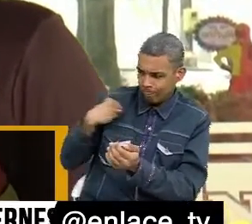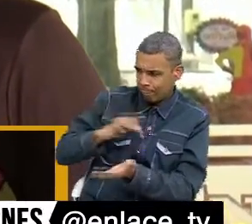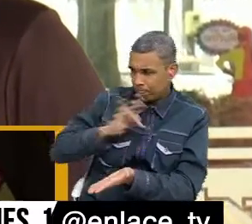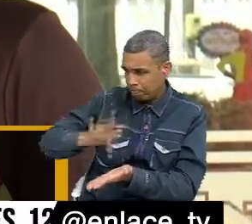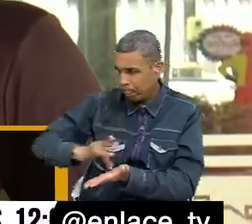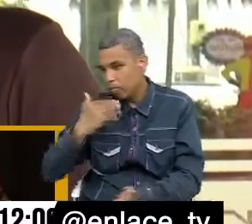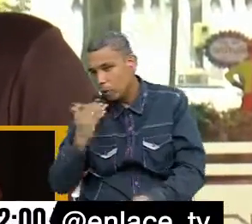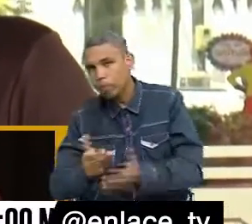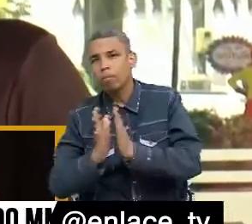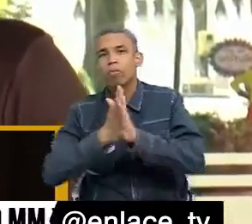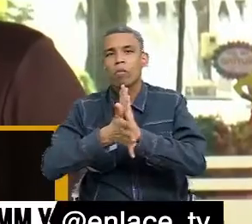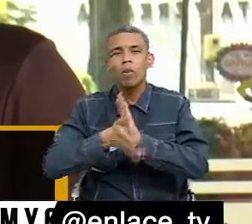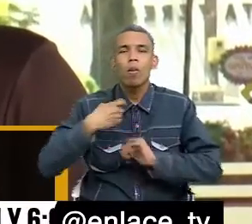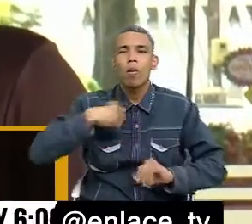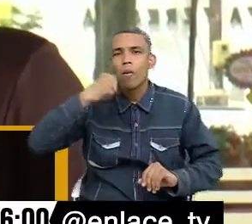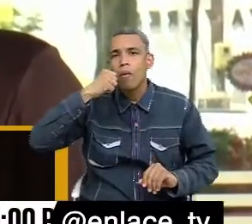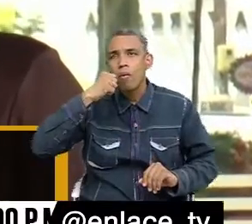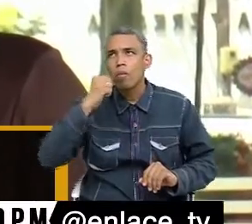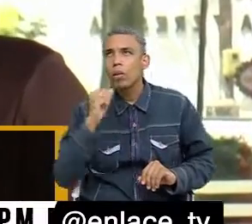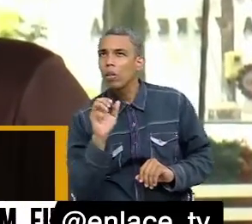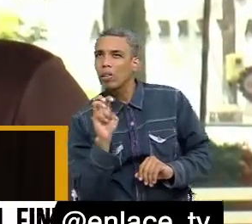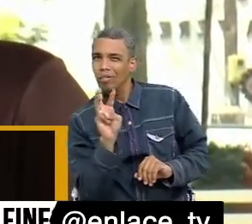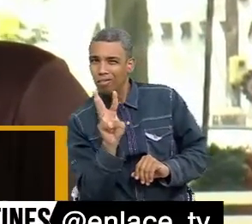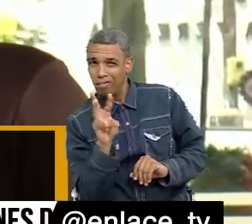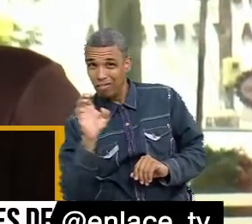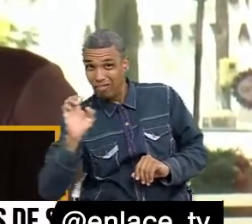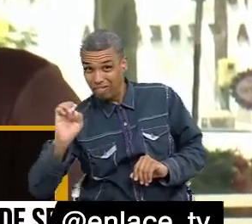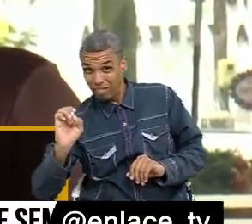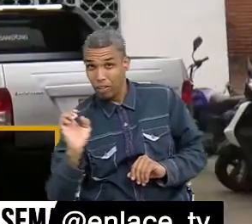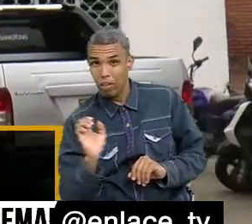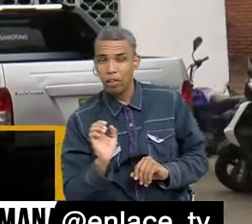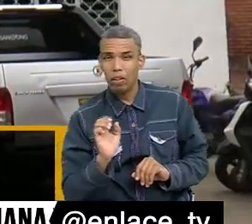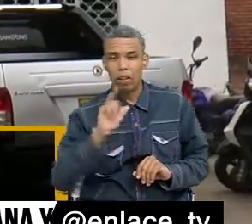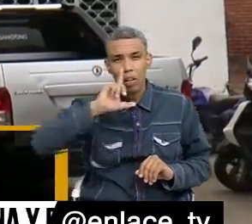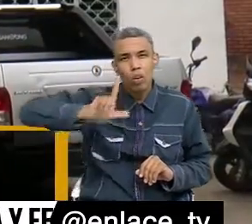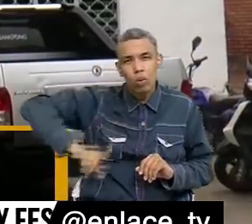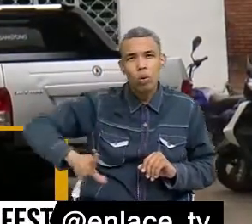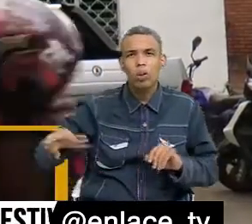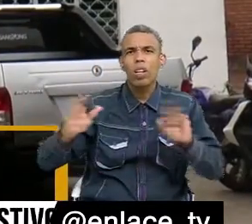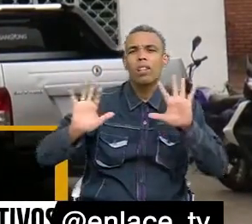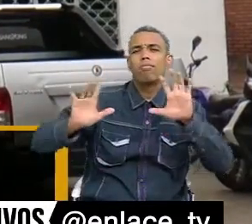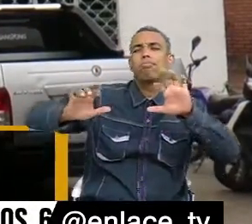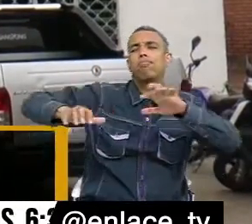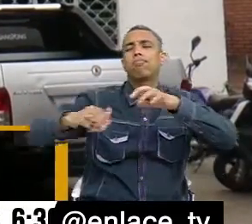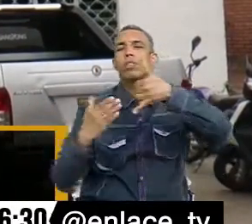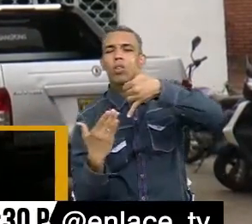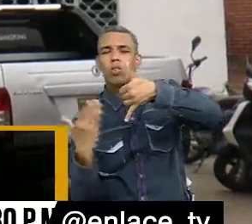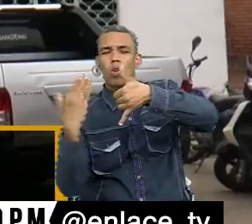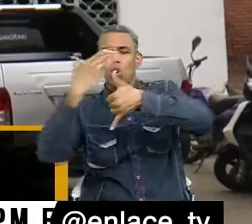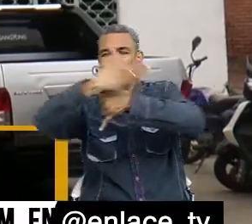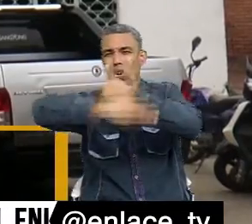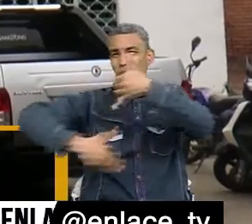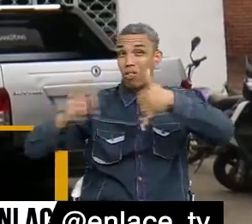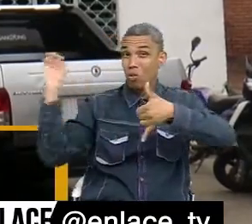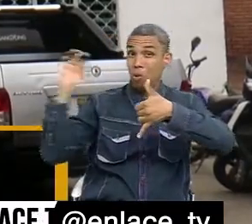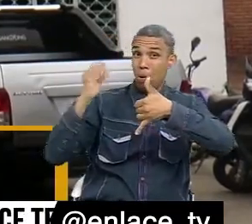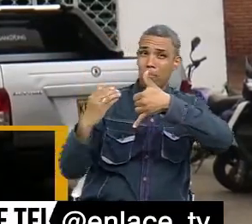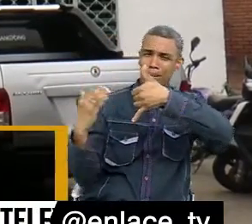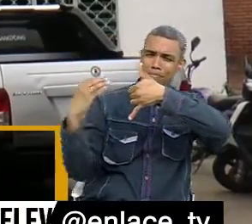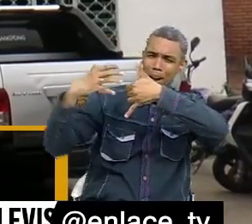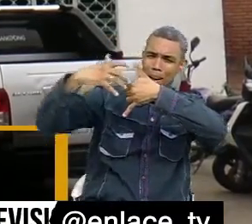ciudad de Pereira se realiza a partir del día 30 el 10º Congreso Nacional de Ediles, evento de importancia para todos